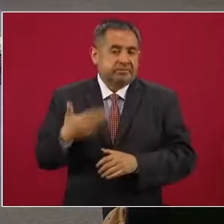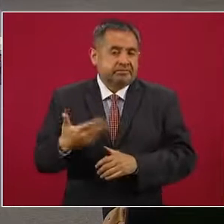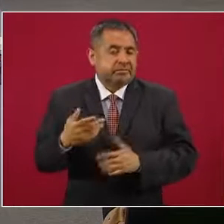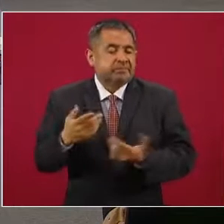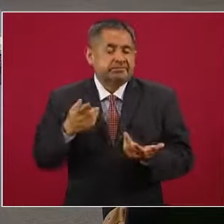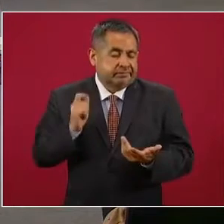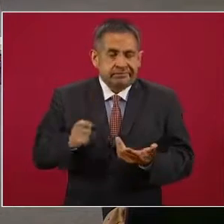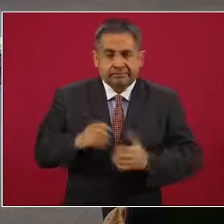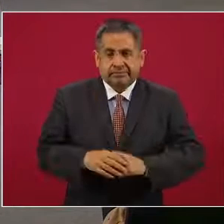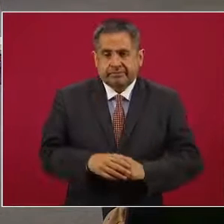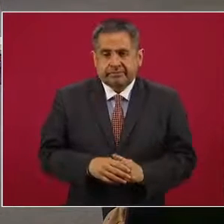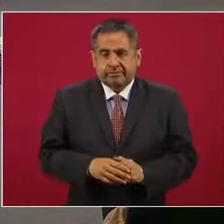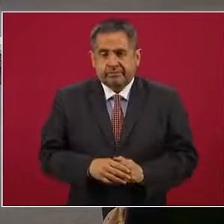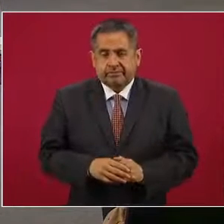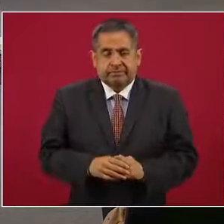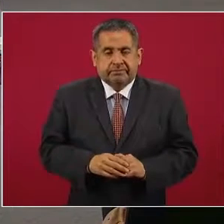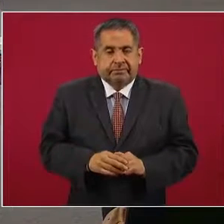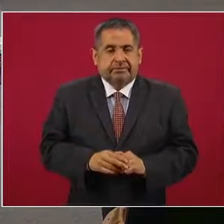que